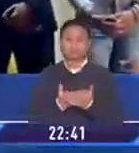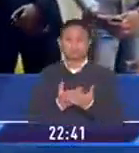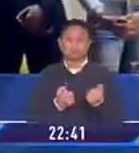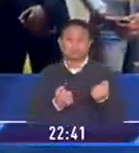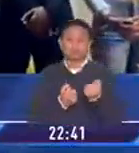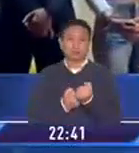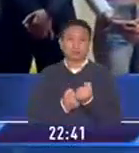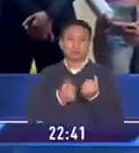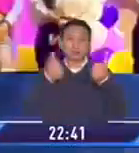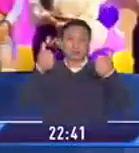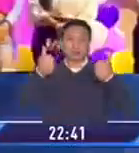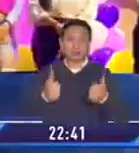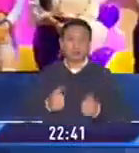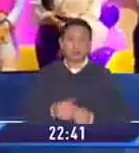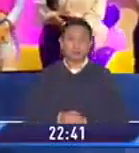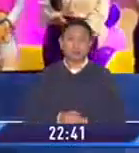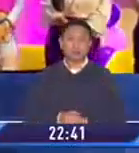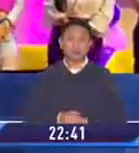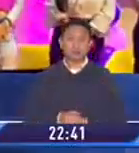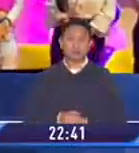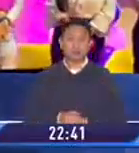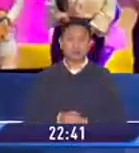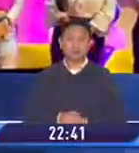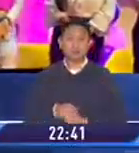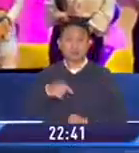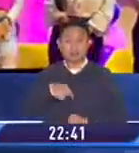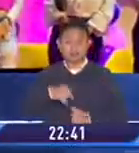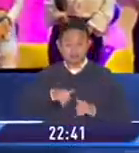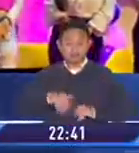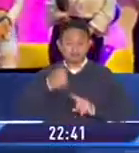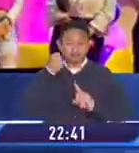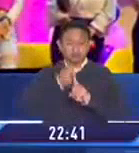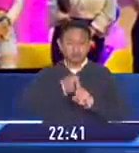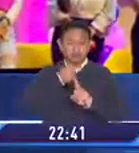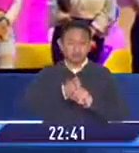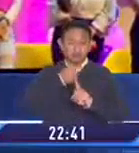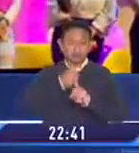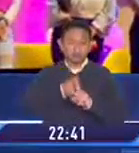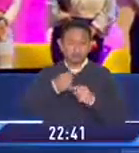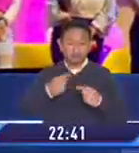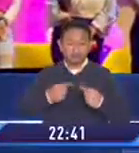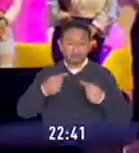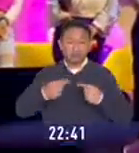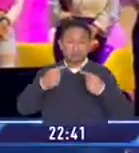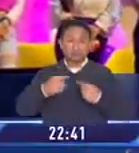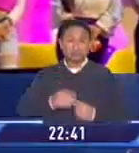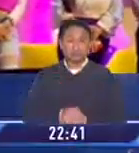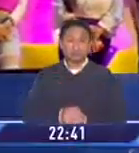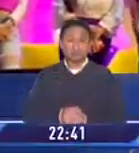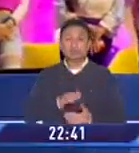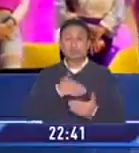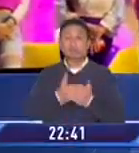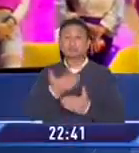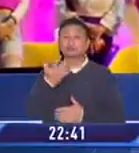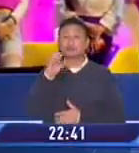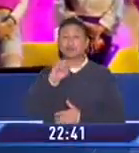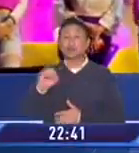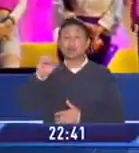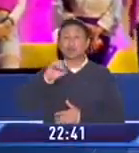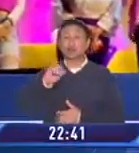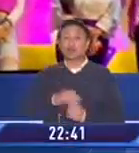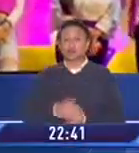apoyo a su candidatura. Si seguimos luchando, luchando todos los días, hasta el 15 de octubre,